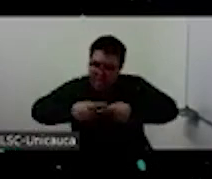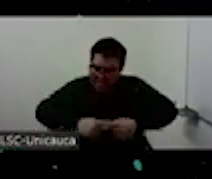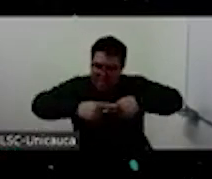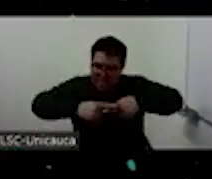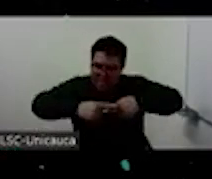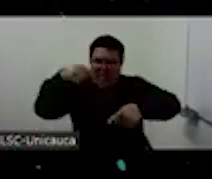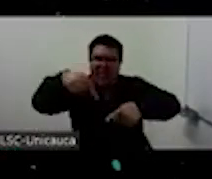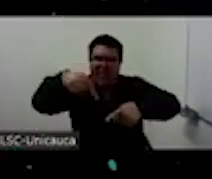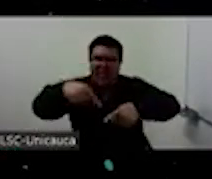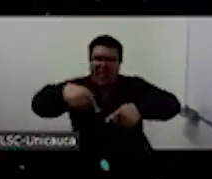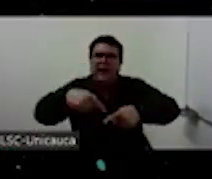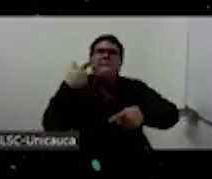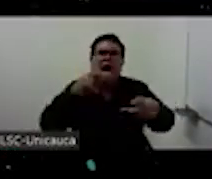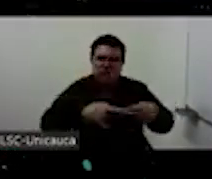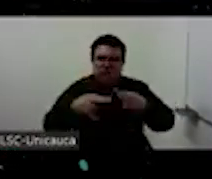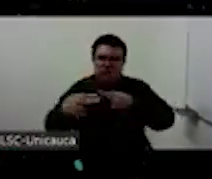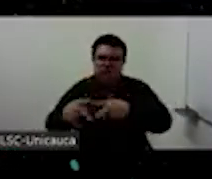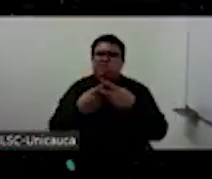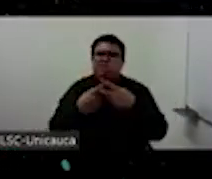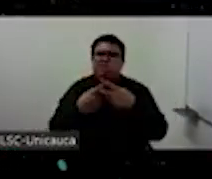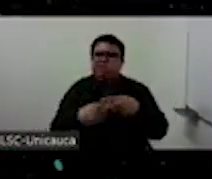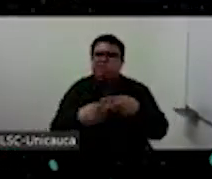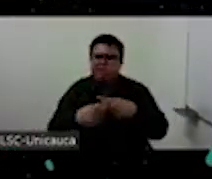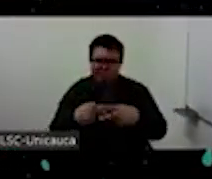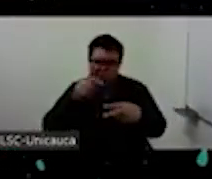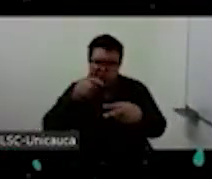una herramienta que permite narrar